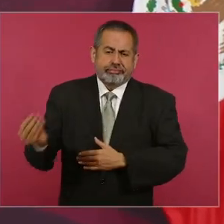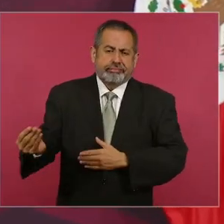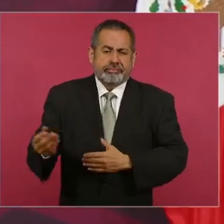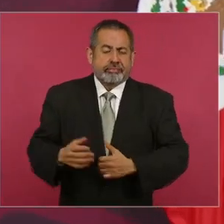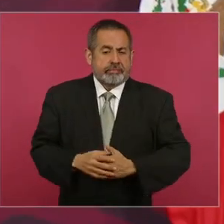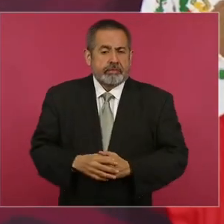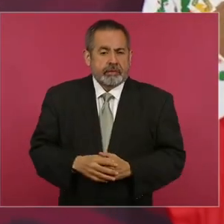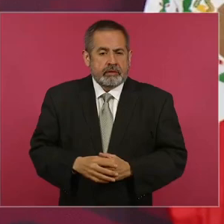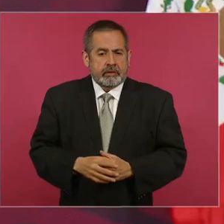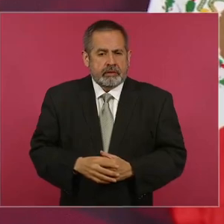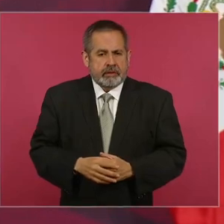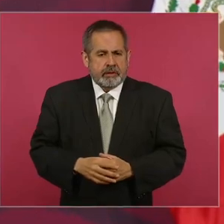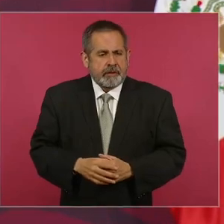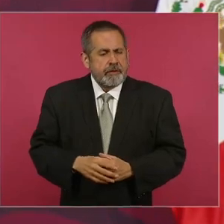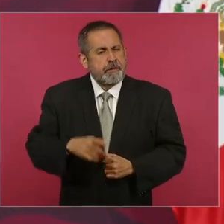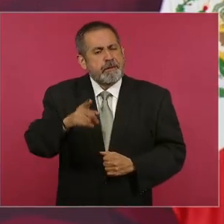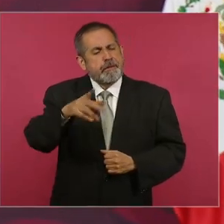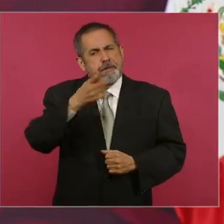que me comentaban